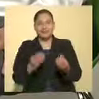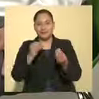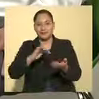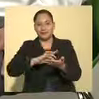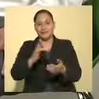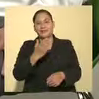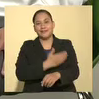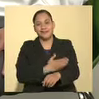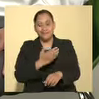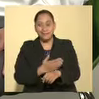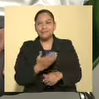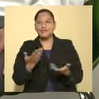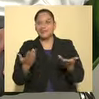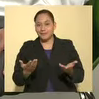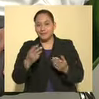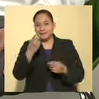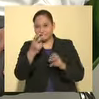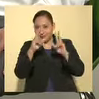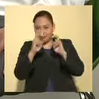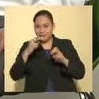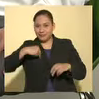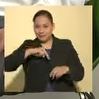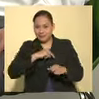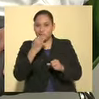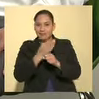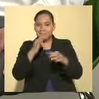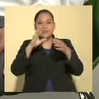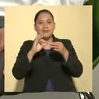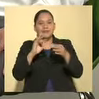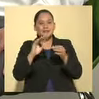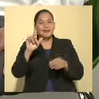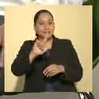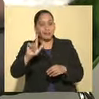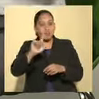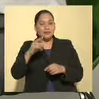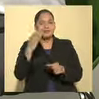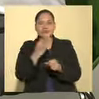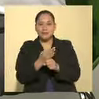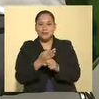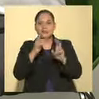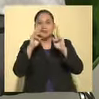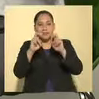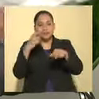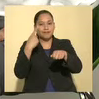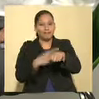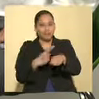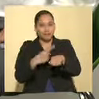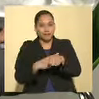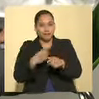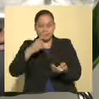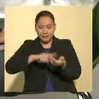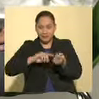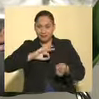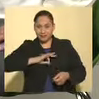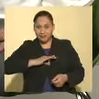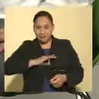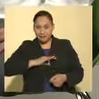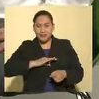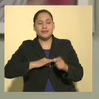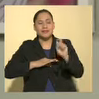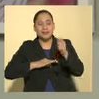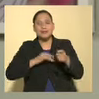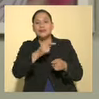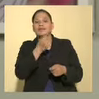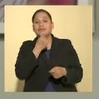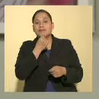Muchas gracias, compañeros. Y bueno, pues ese tema vamos a platicar el lunes. El día de hoy vamos a platicar de una enfermedad bacteriana muy común en los niños,